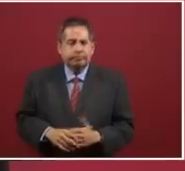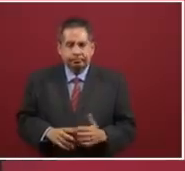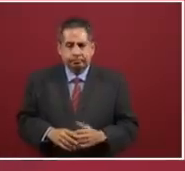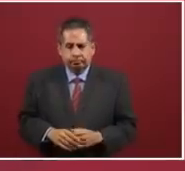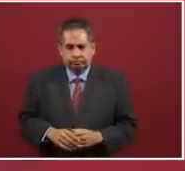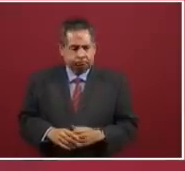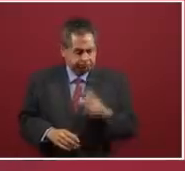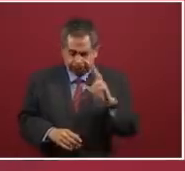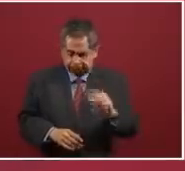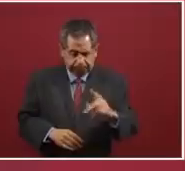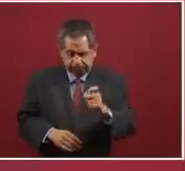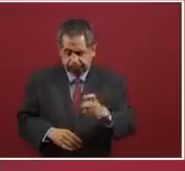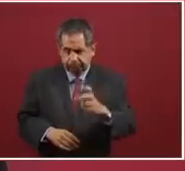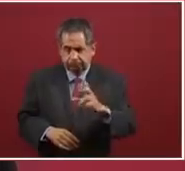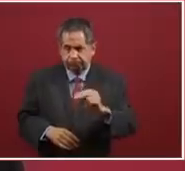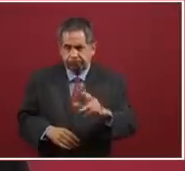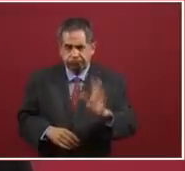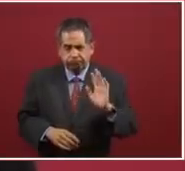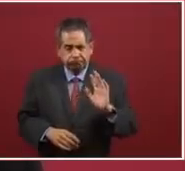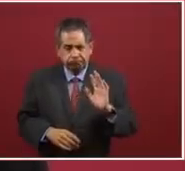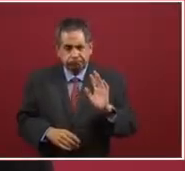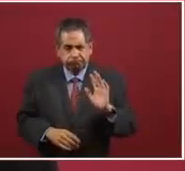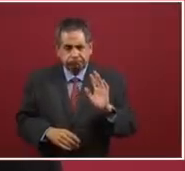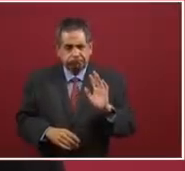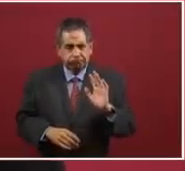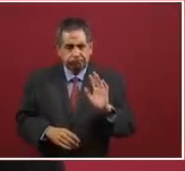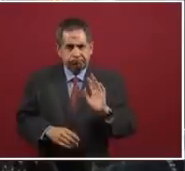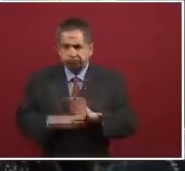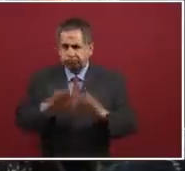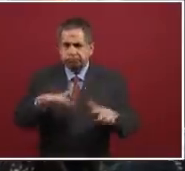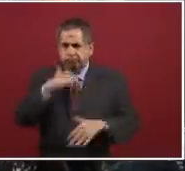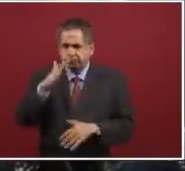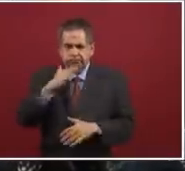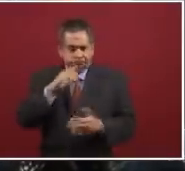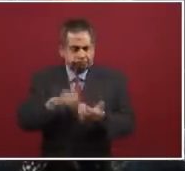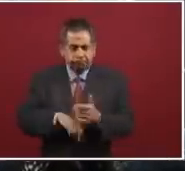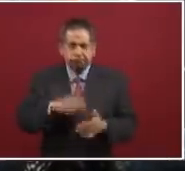No hay ya corrupción